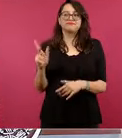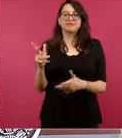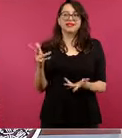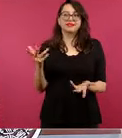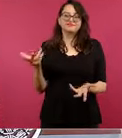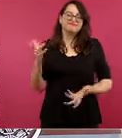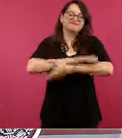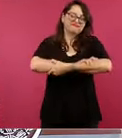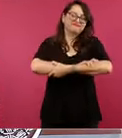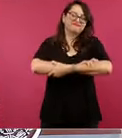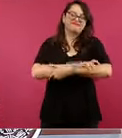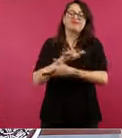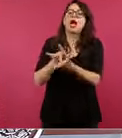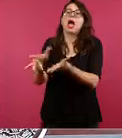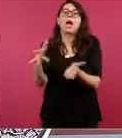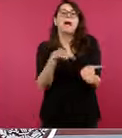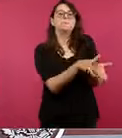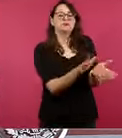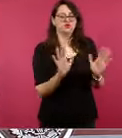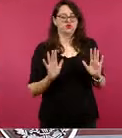mano.